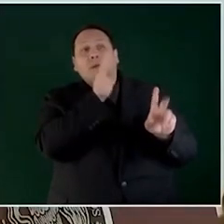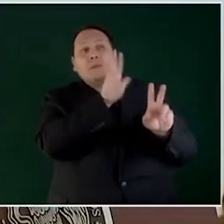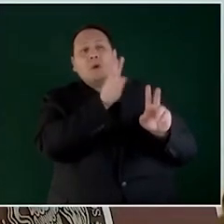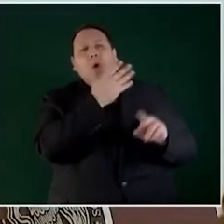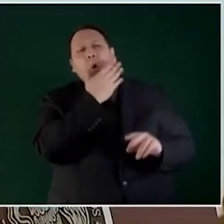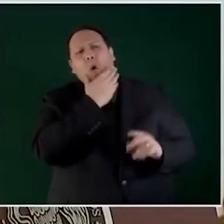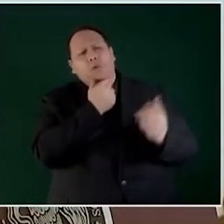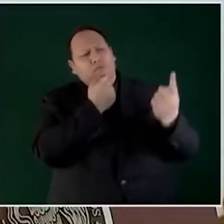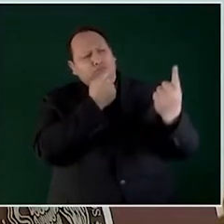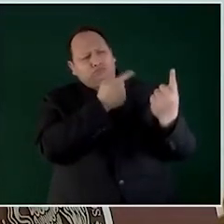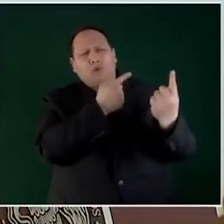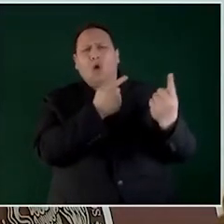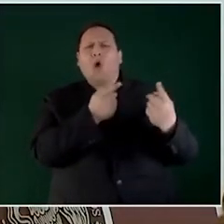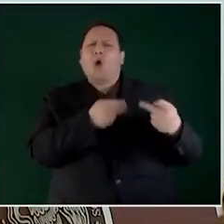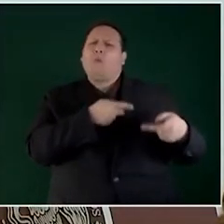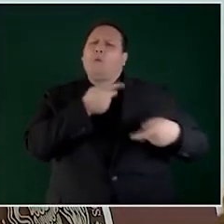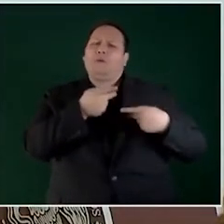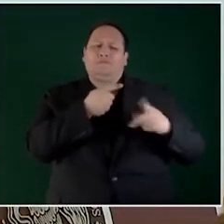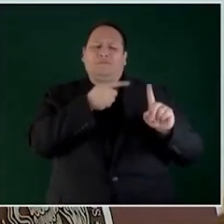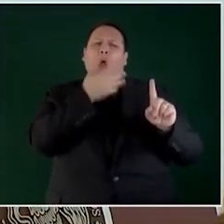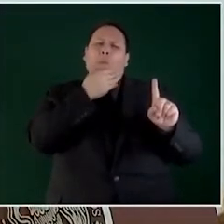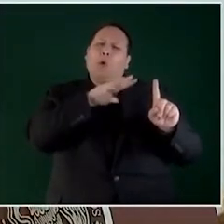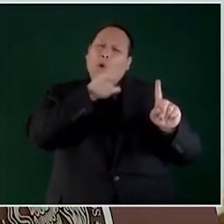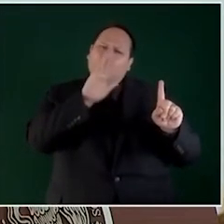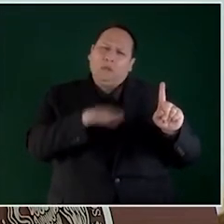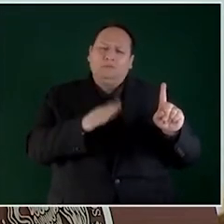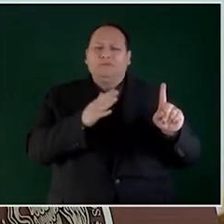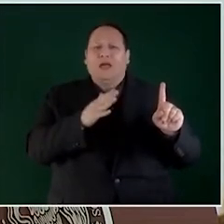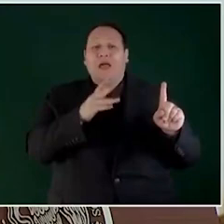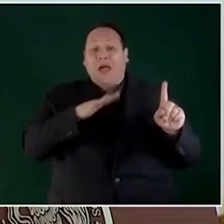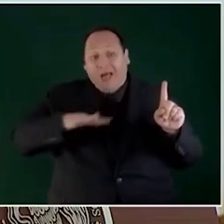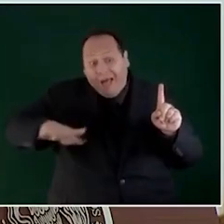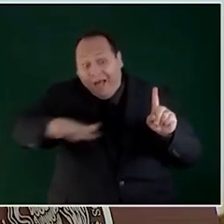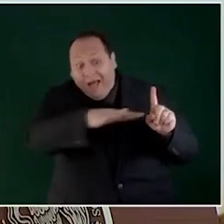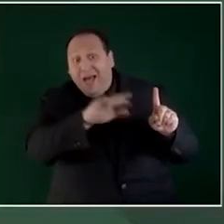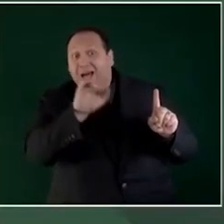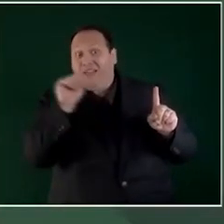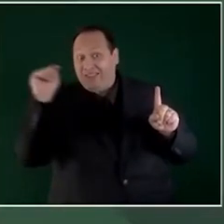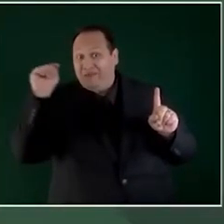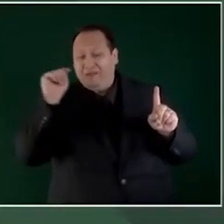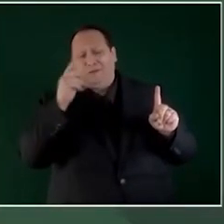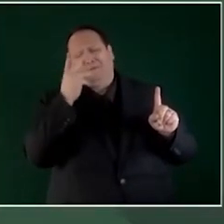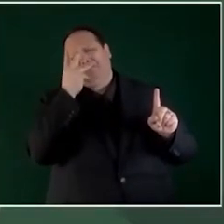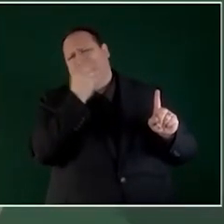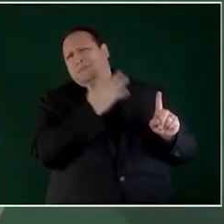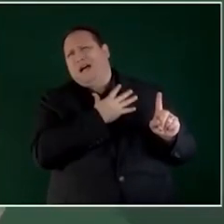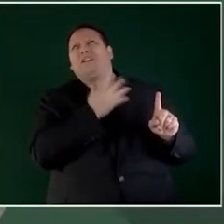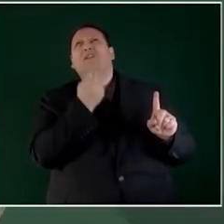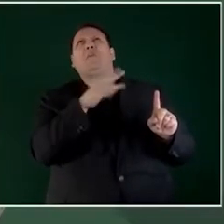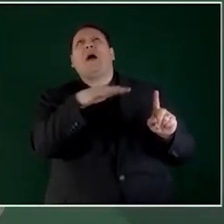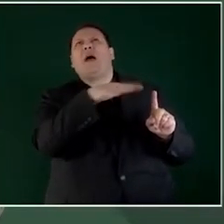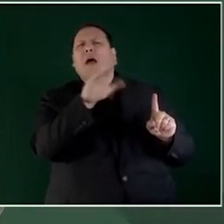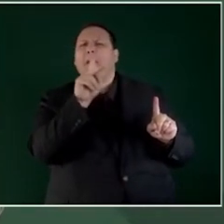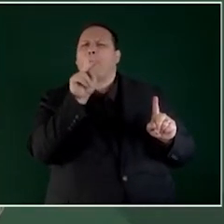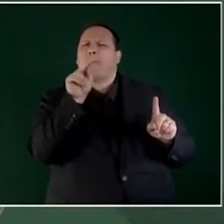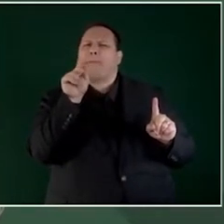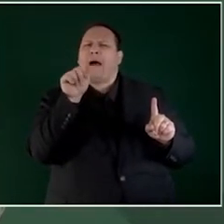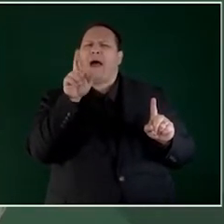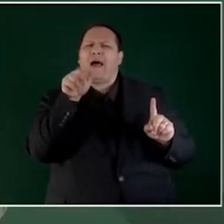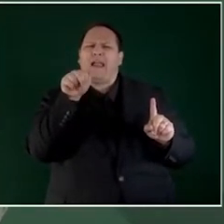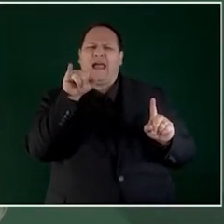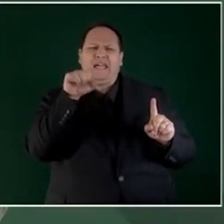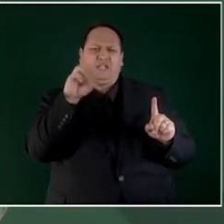pues es un poeta ya afinado, muy querido en Tabasco, en Paraíso. Se